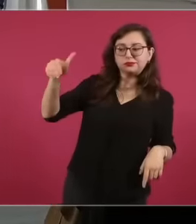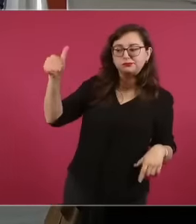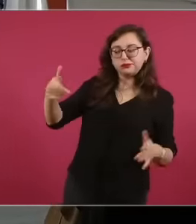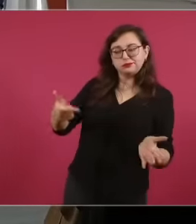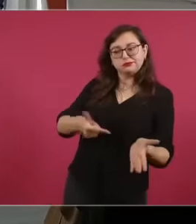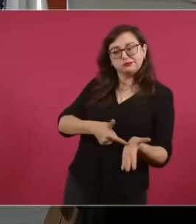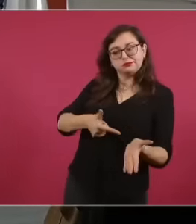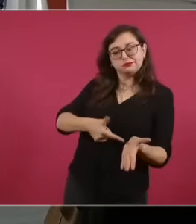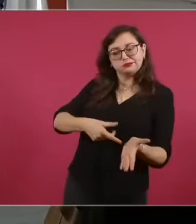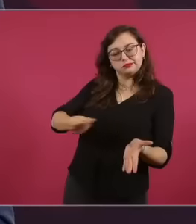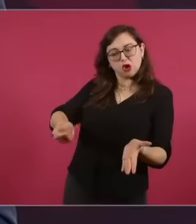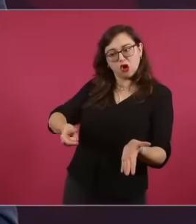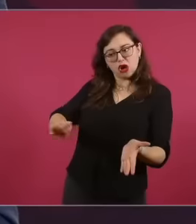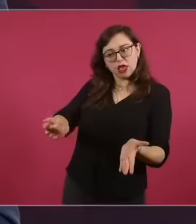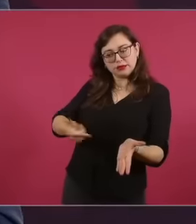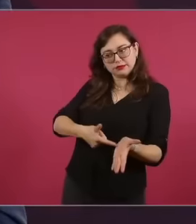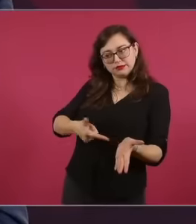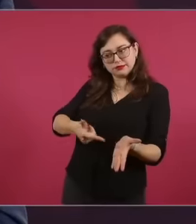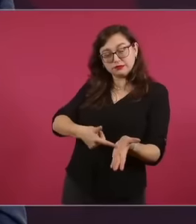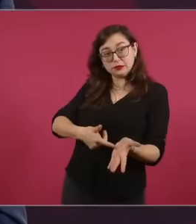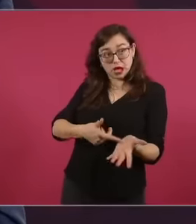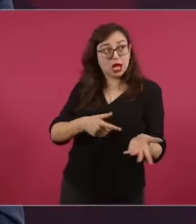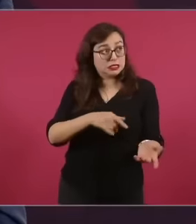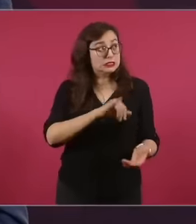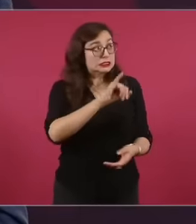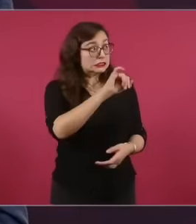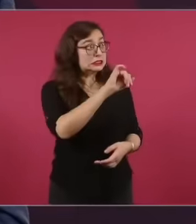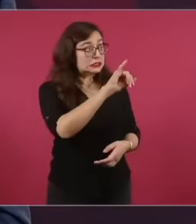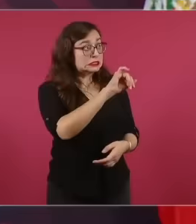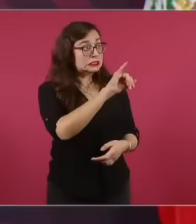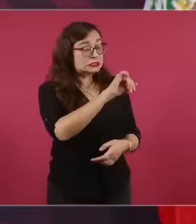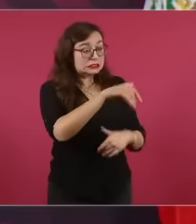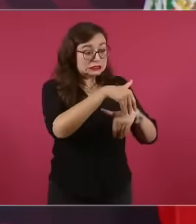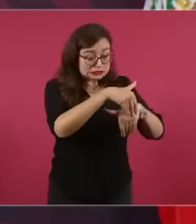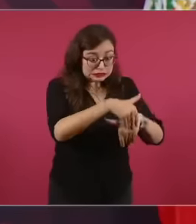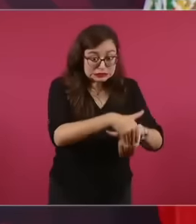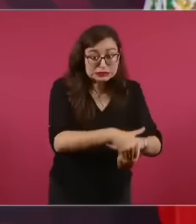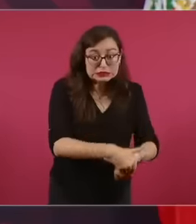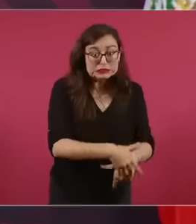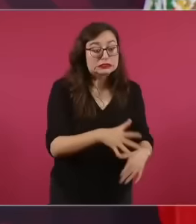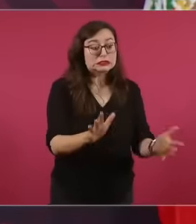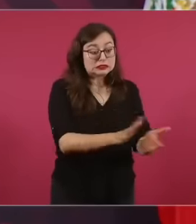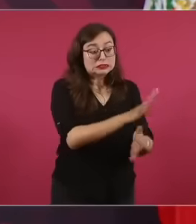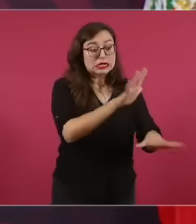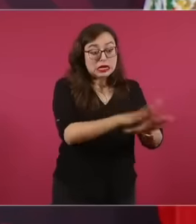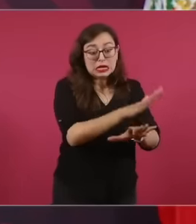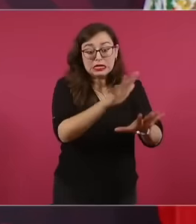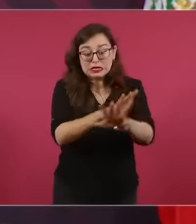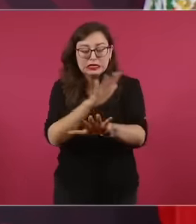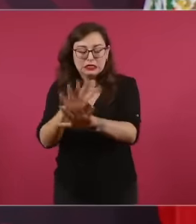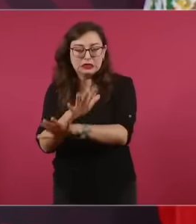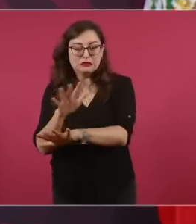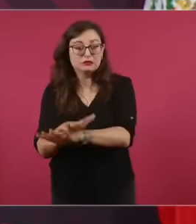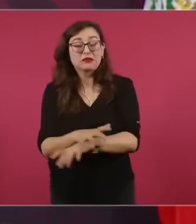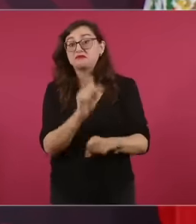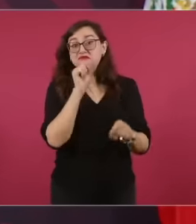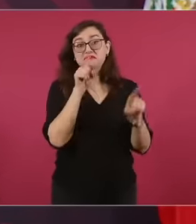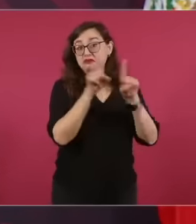y que se aplicaba en todos los países del mundo, las llamadas reformas